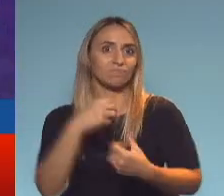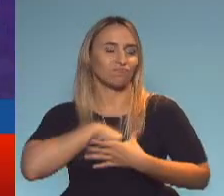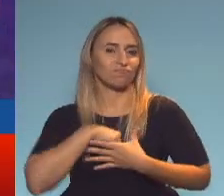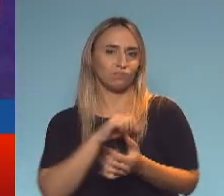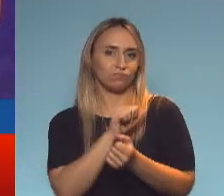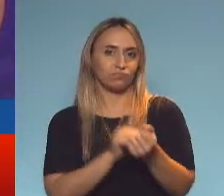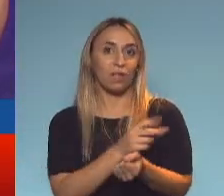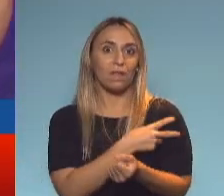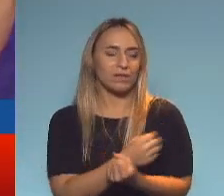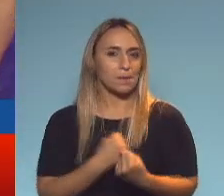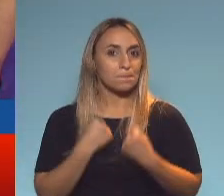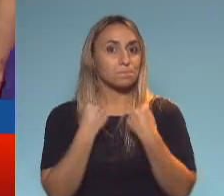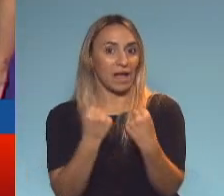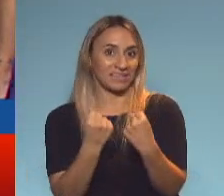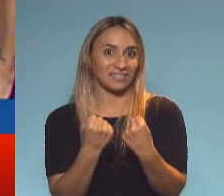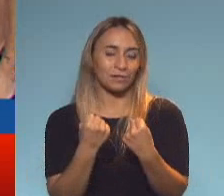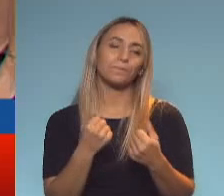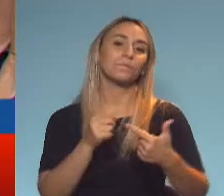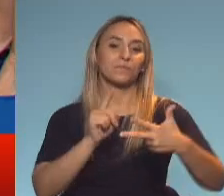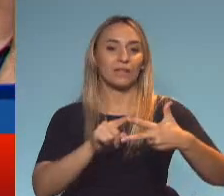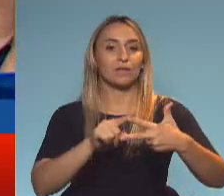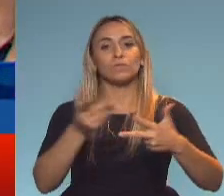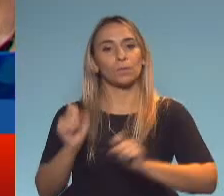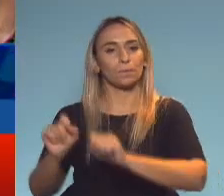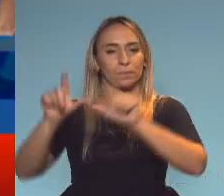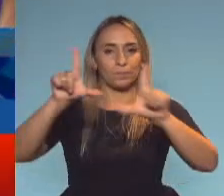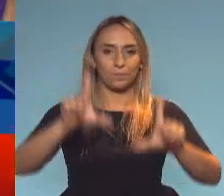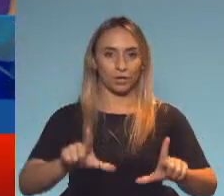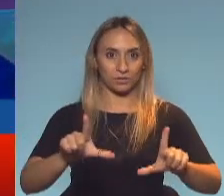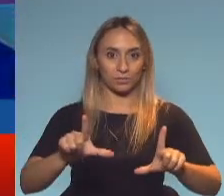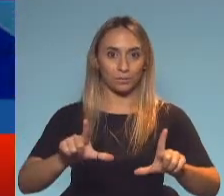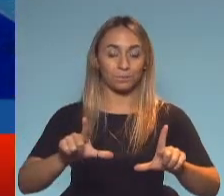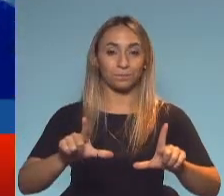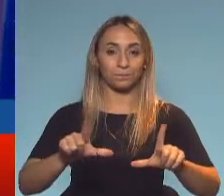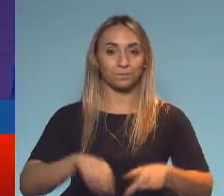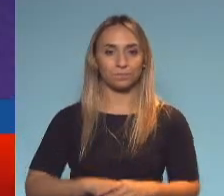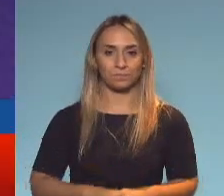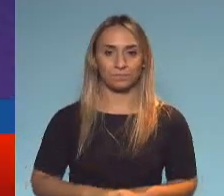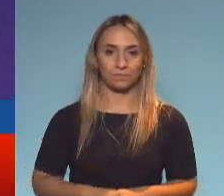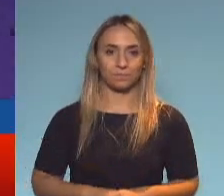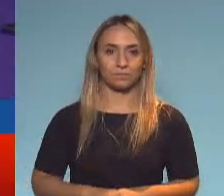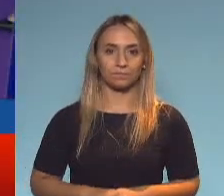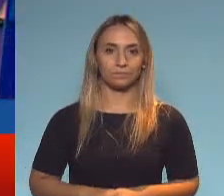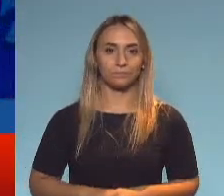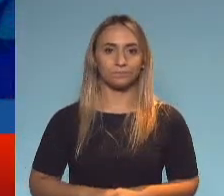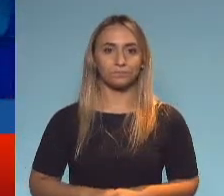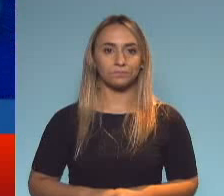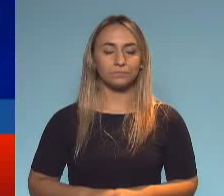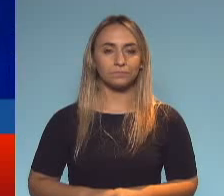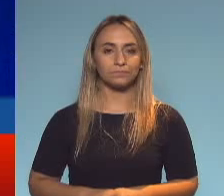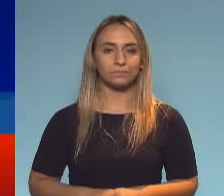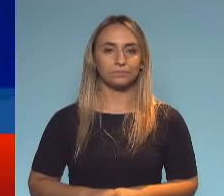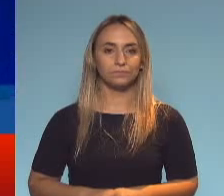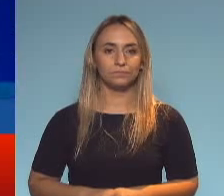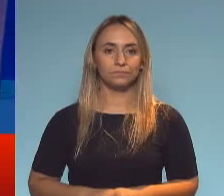inmunológico de aquellas personas. Sí. Así que vamos a pasar a la siguiente placa y en este caso vamos a ver